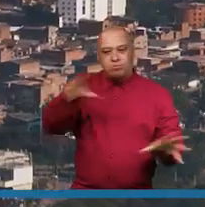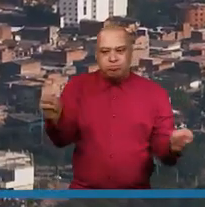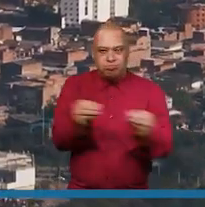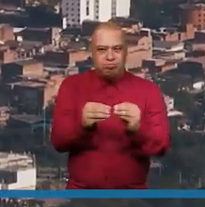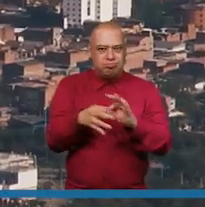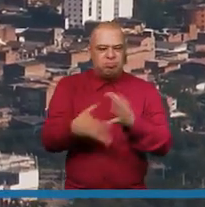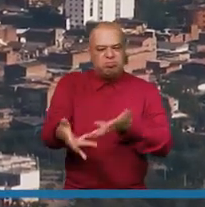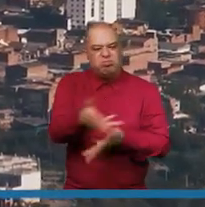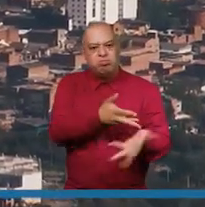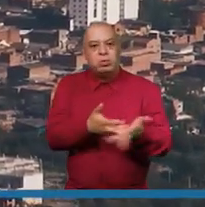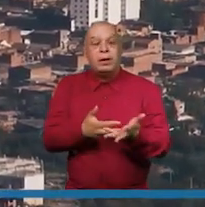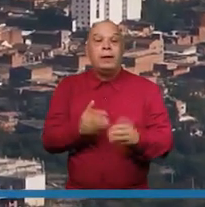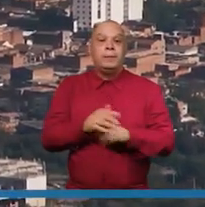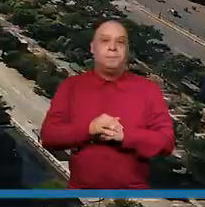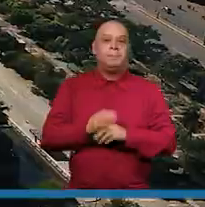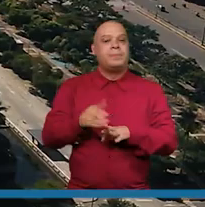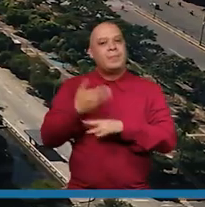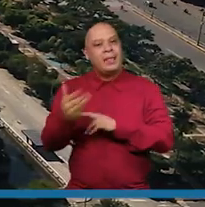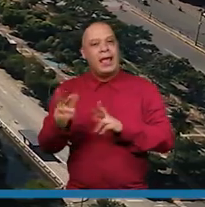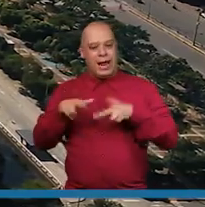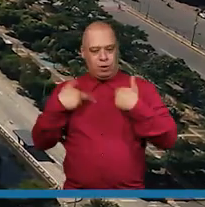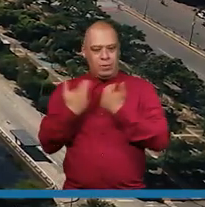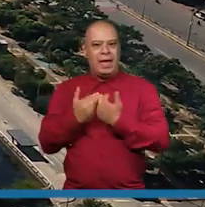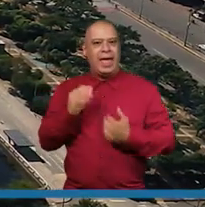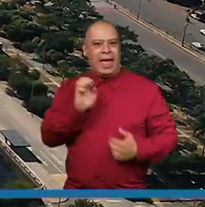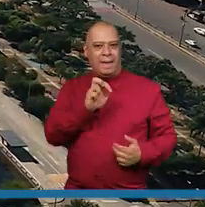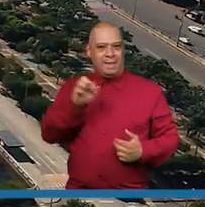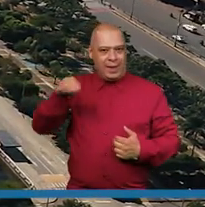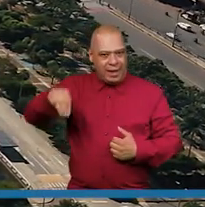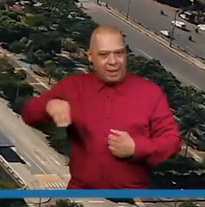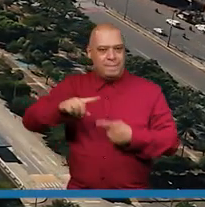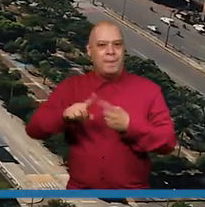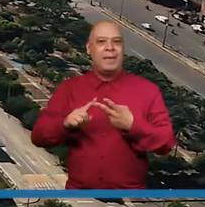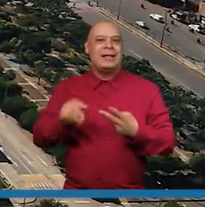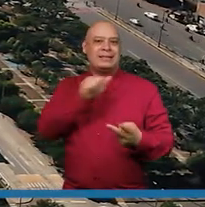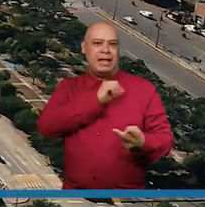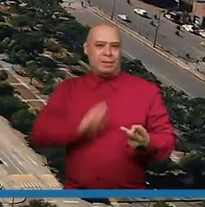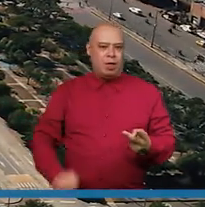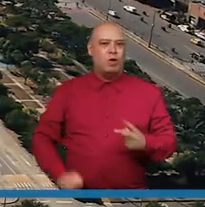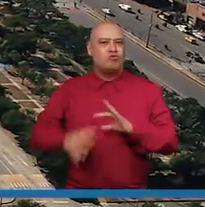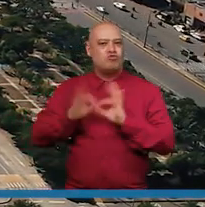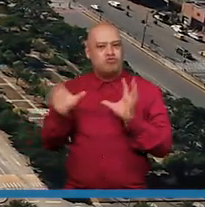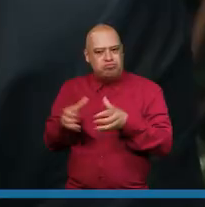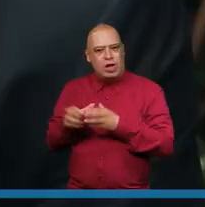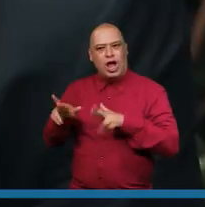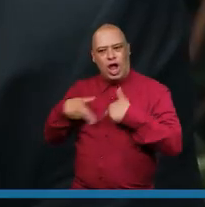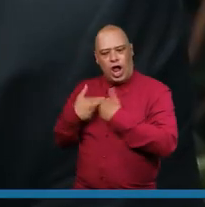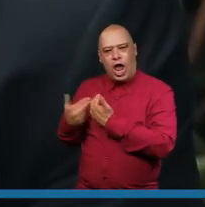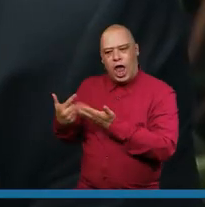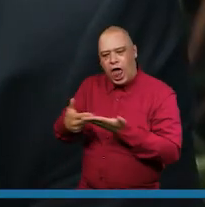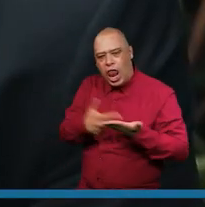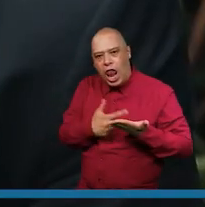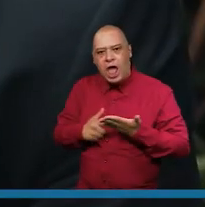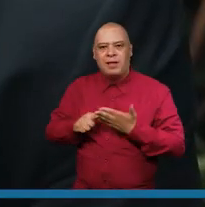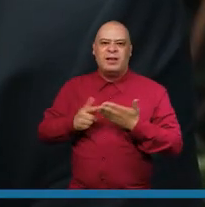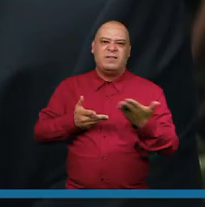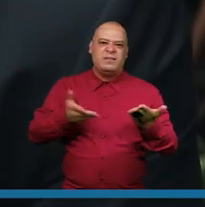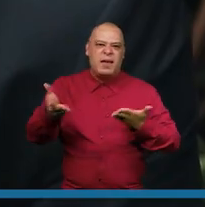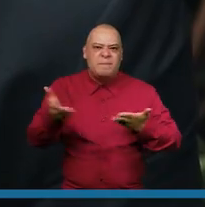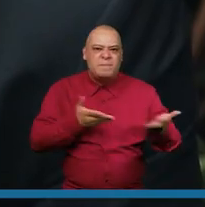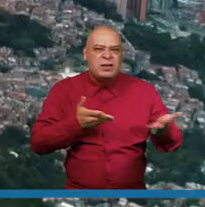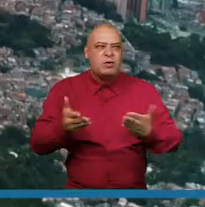oportunidad de tener una reunión con Empresas Públicas de Medellín y la Delegación del Salvador para mirar temas de